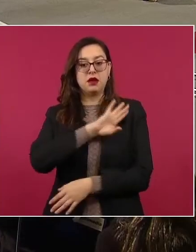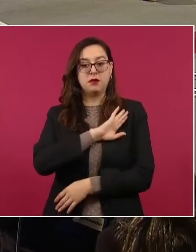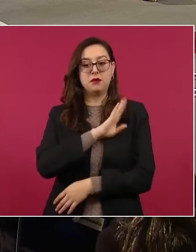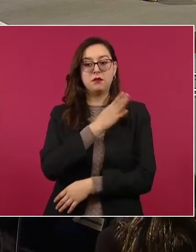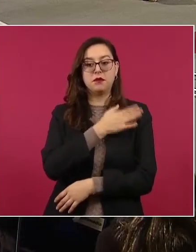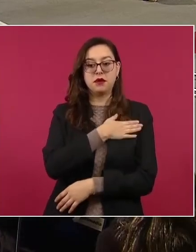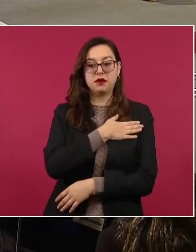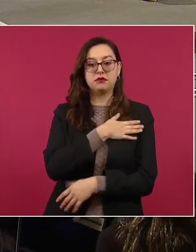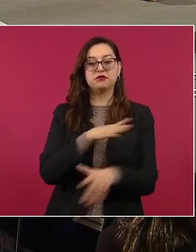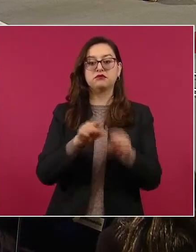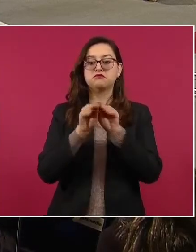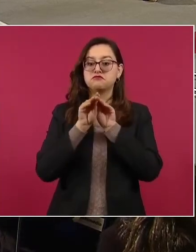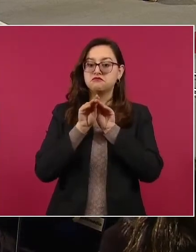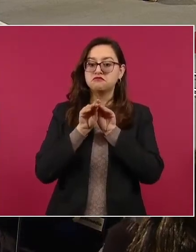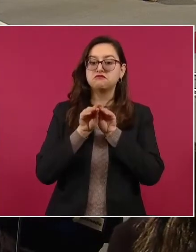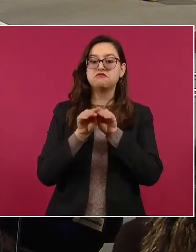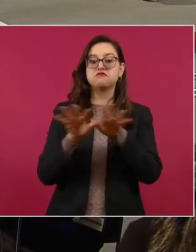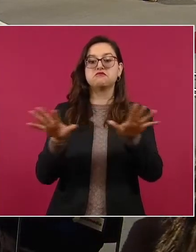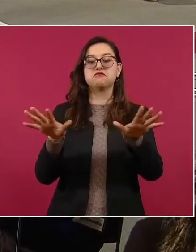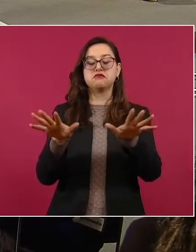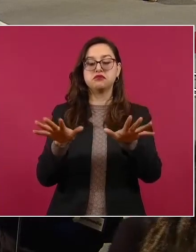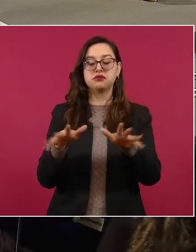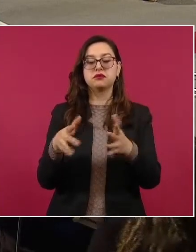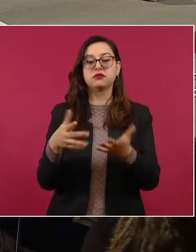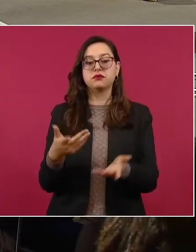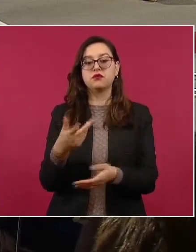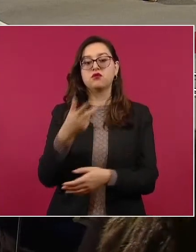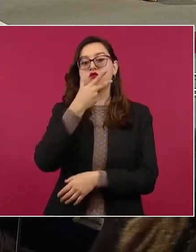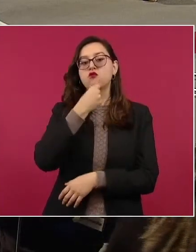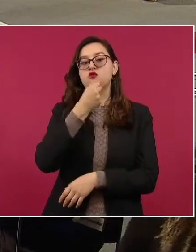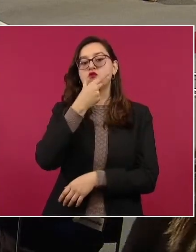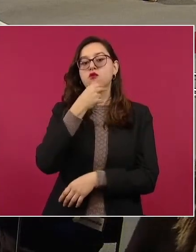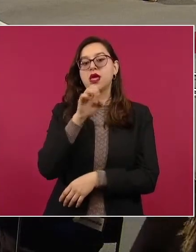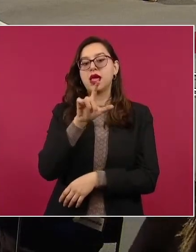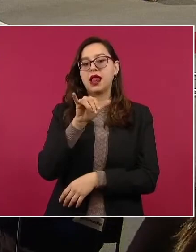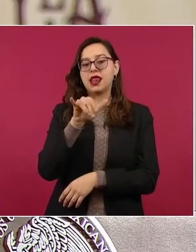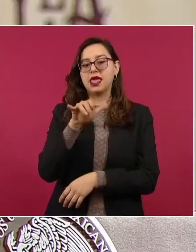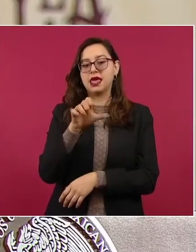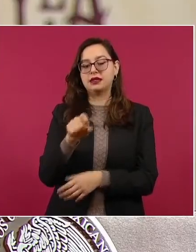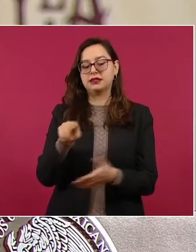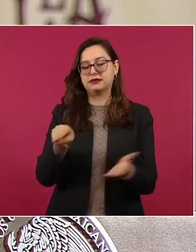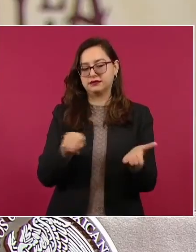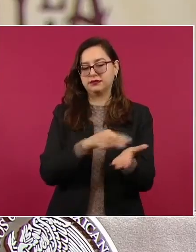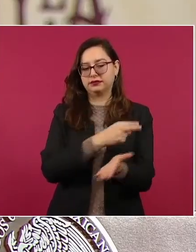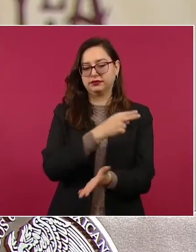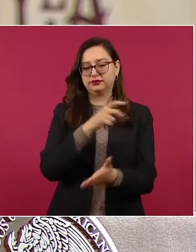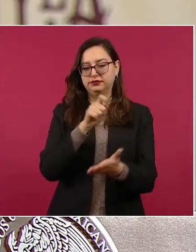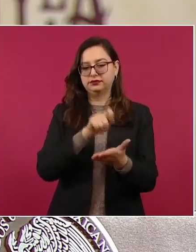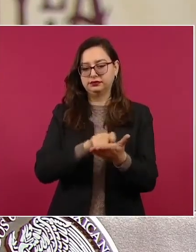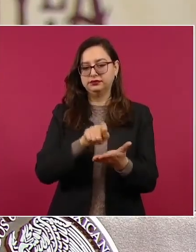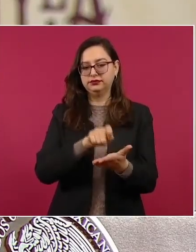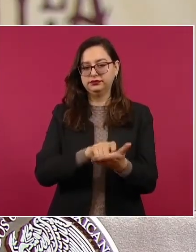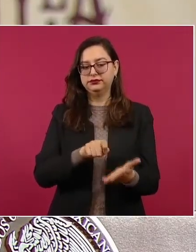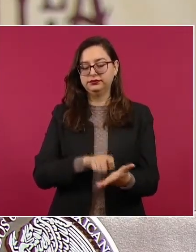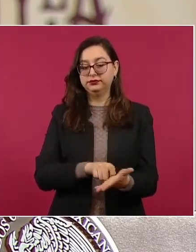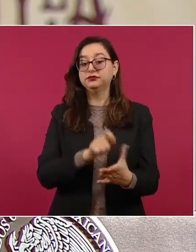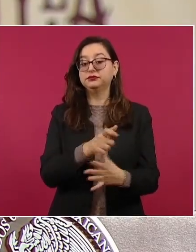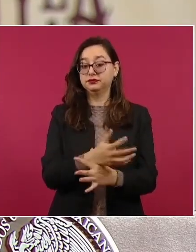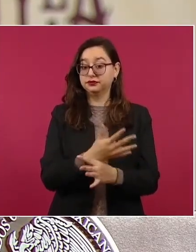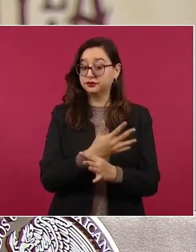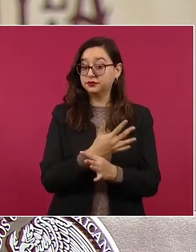en inglés, publicó una nota firmada por Elías Camaghi, en la que a la letra decía, escuche bien,